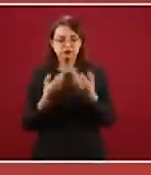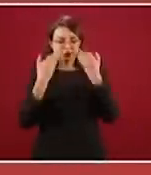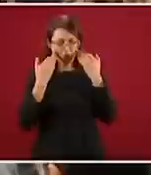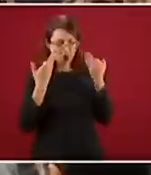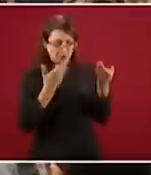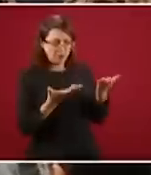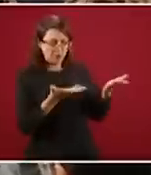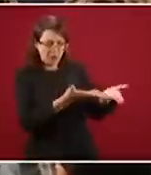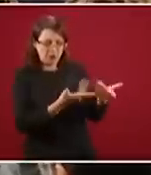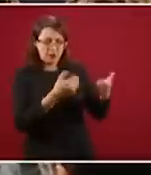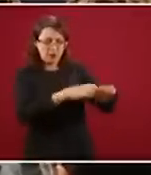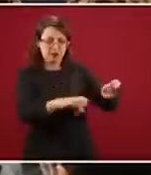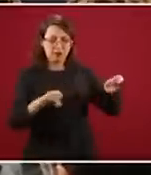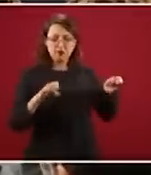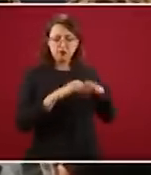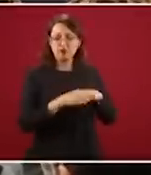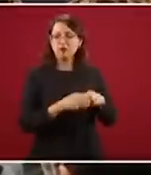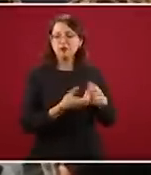han hecho, y